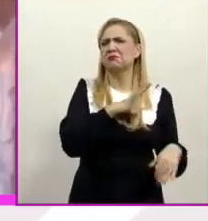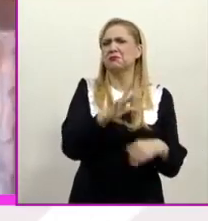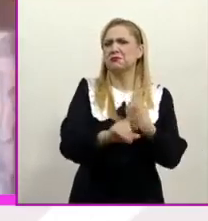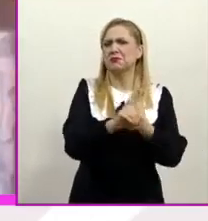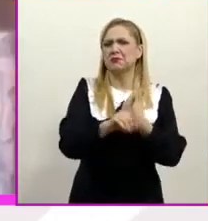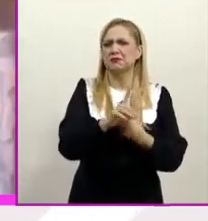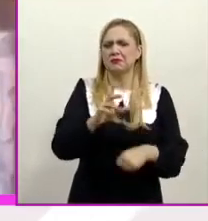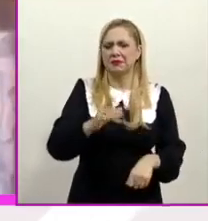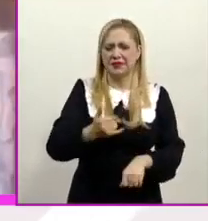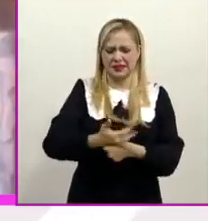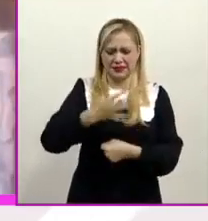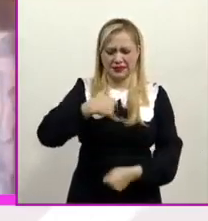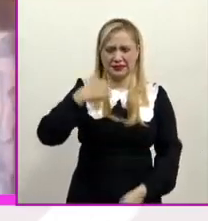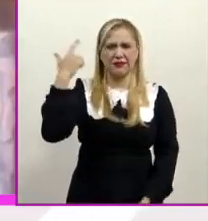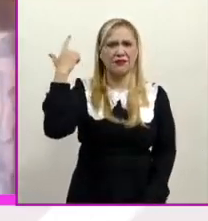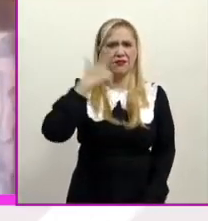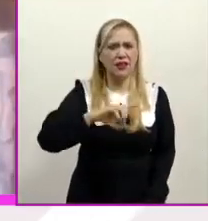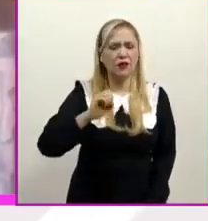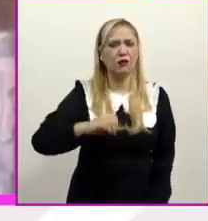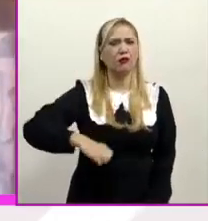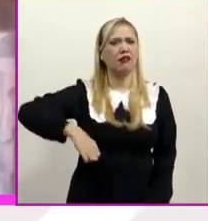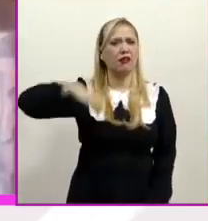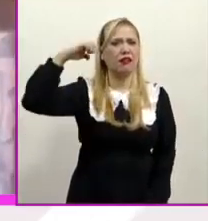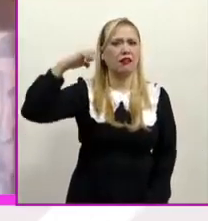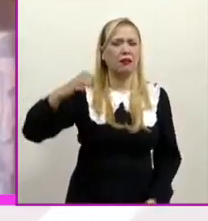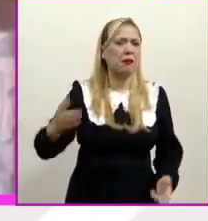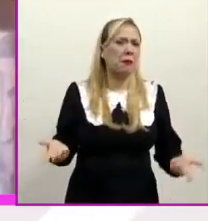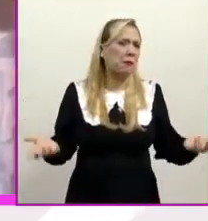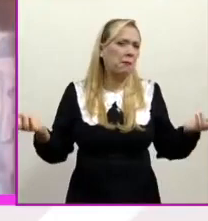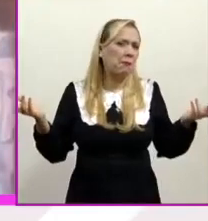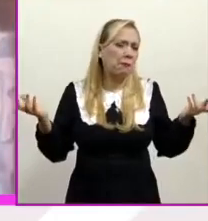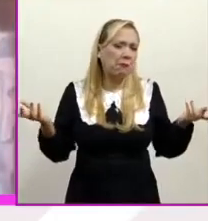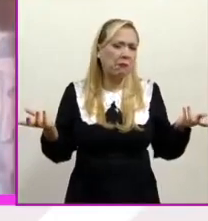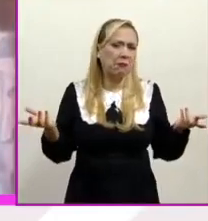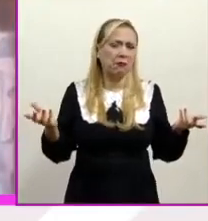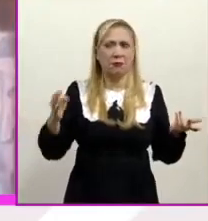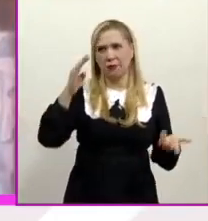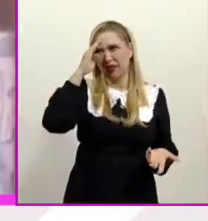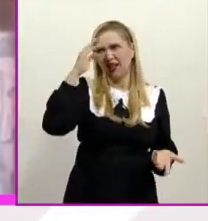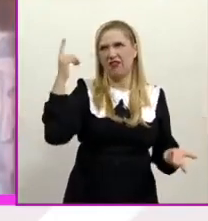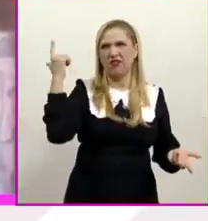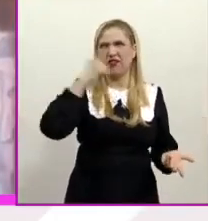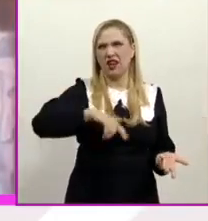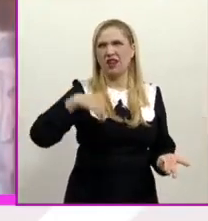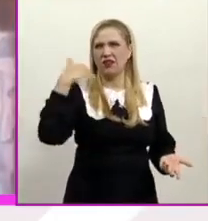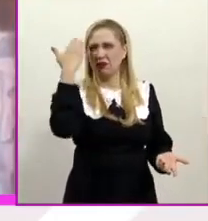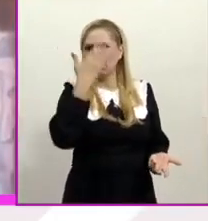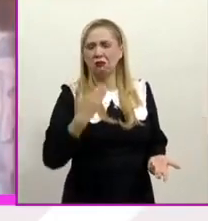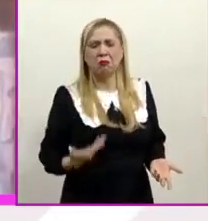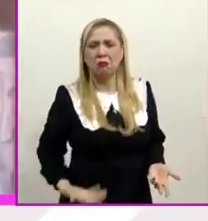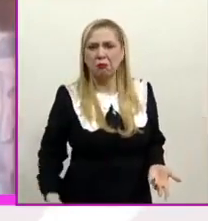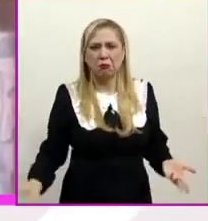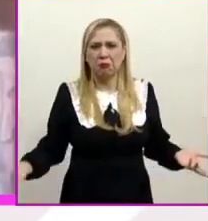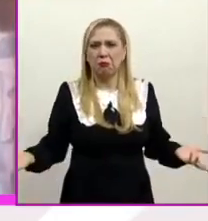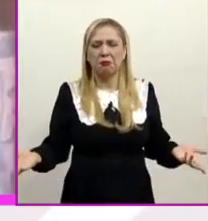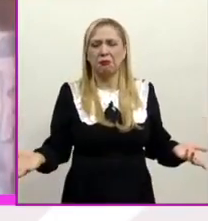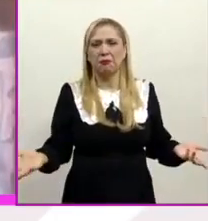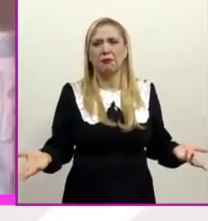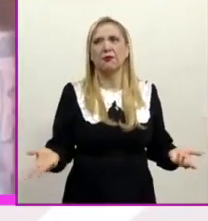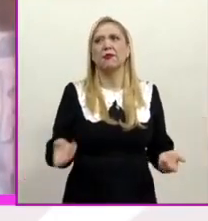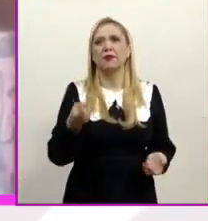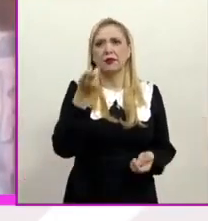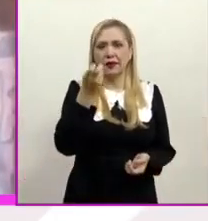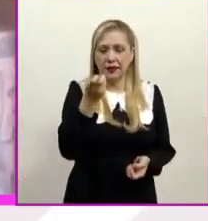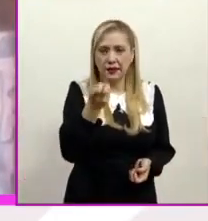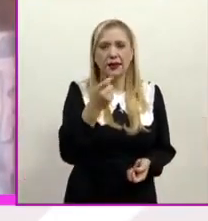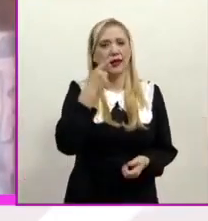idea de que es feo o que consideramos feo. Porque ahí está, una vez más, donde se